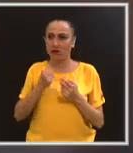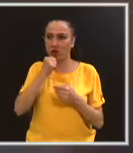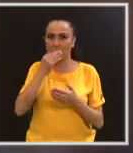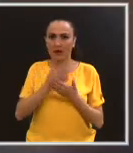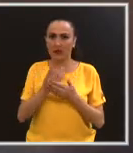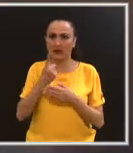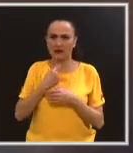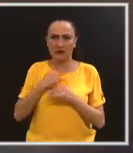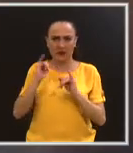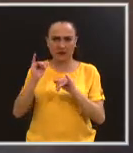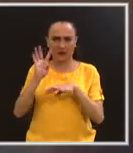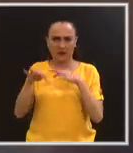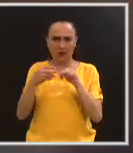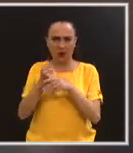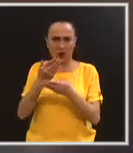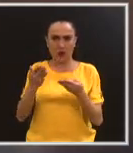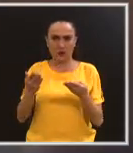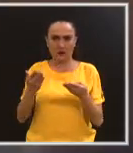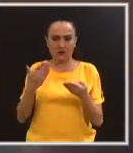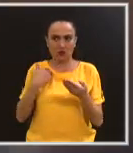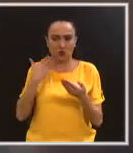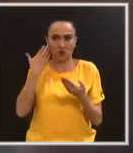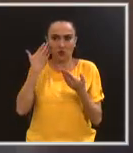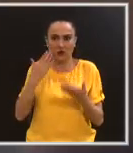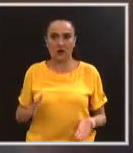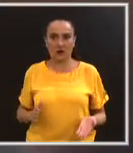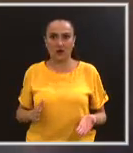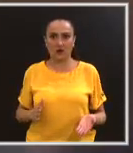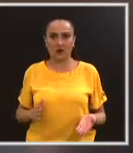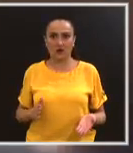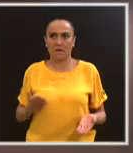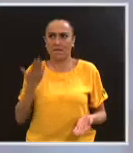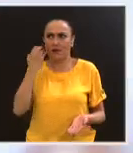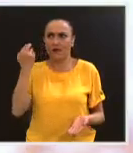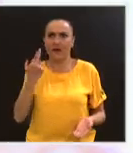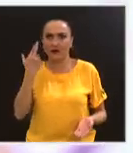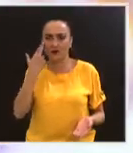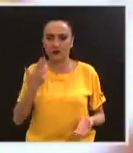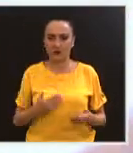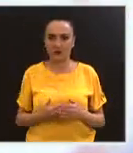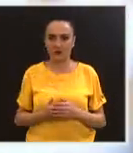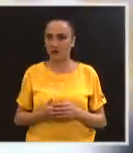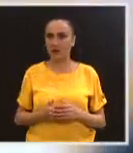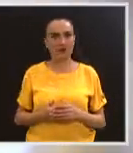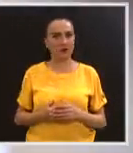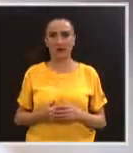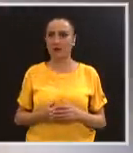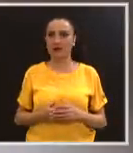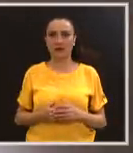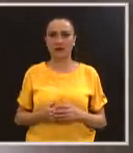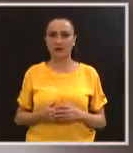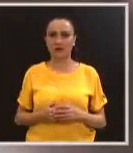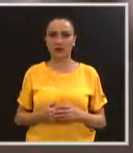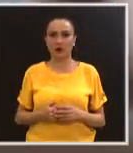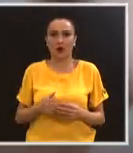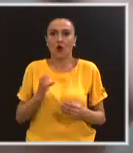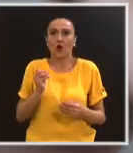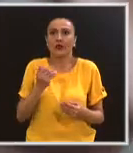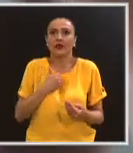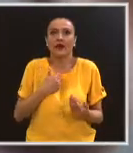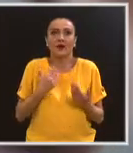de decirme esas cosas y sin saber yo ni ni por qué Porque no no